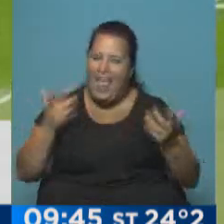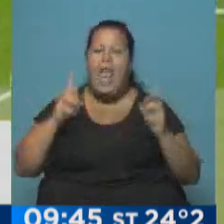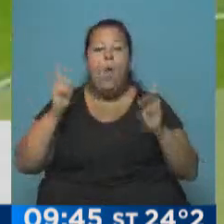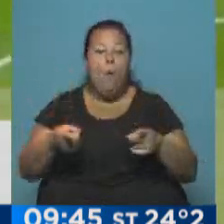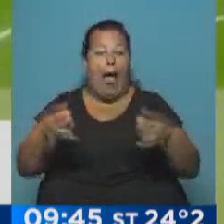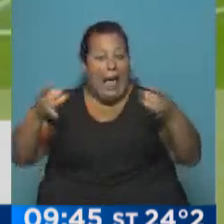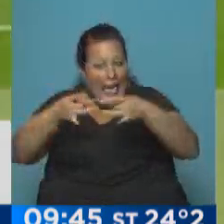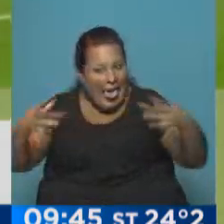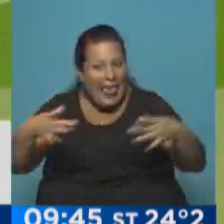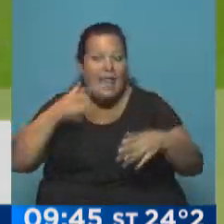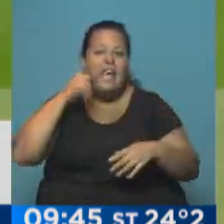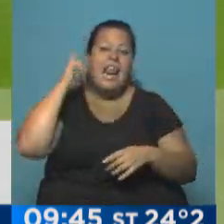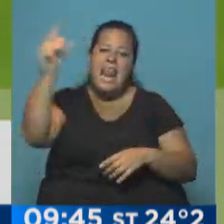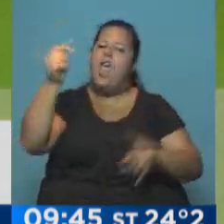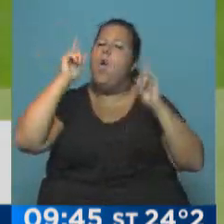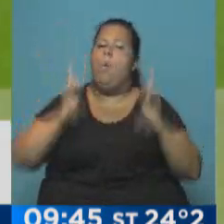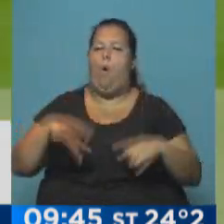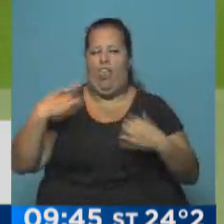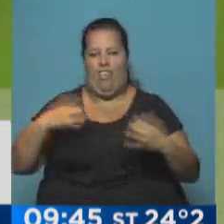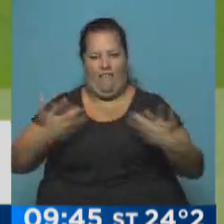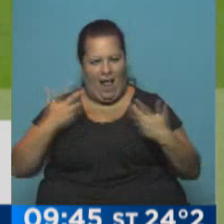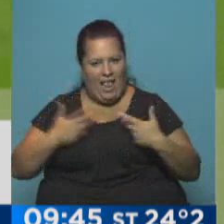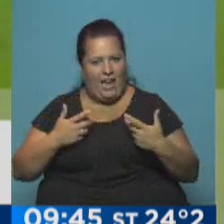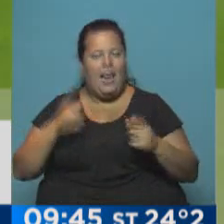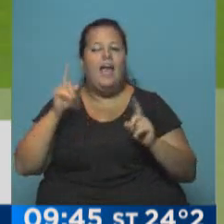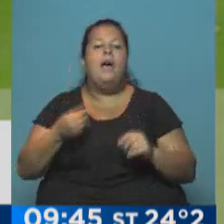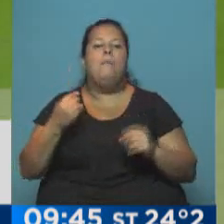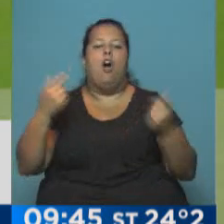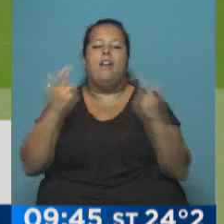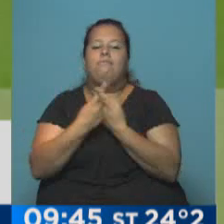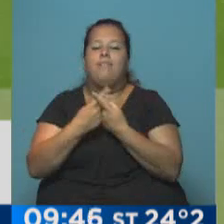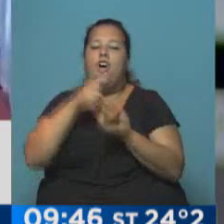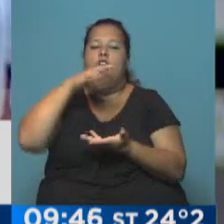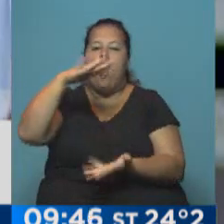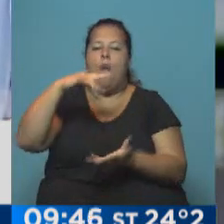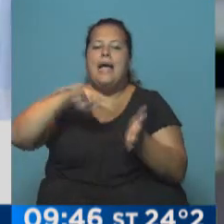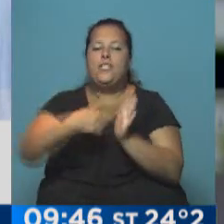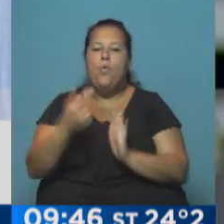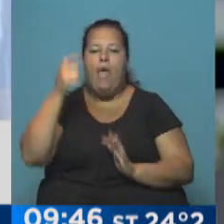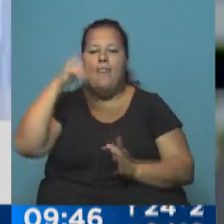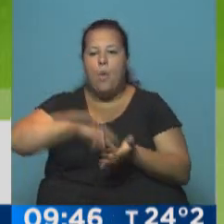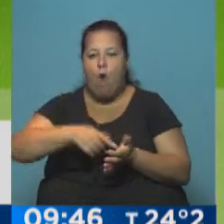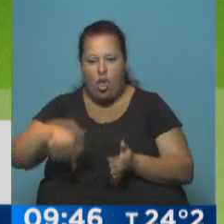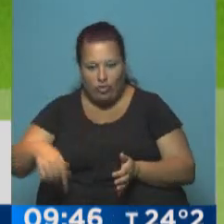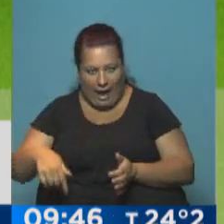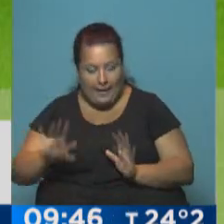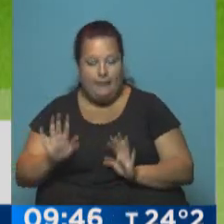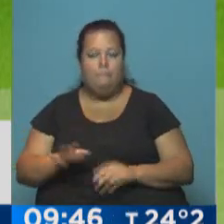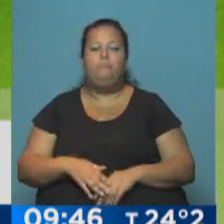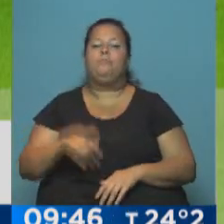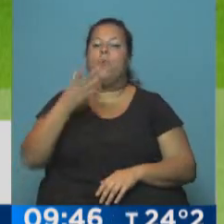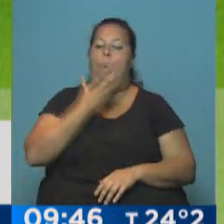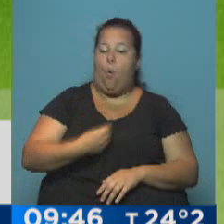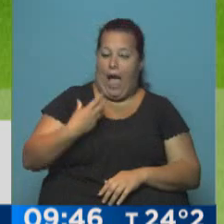el mismo sea a 400 kilómetros y que se dispute por la llamada Copa Ciudad de Buenos Aires. Huracán y